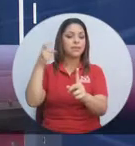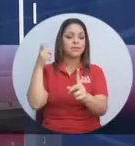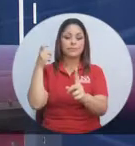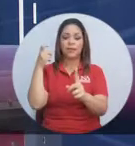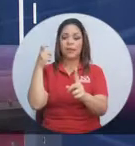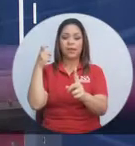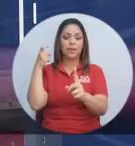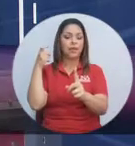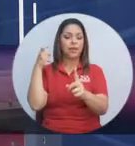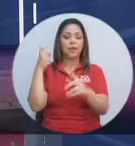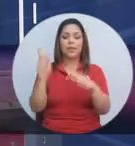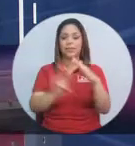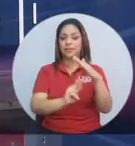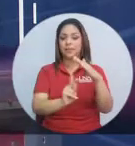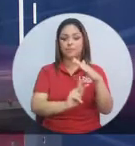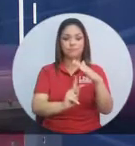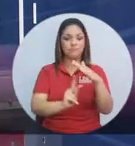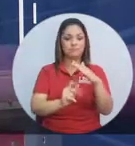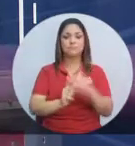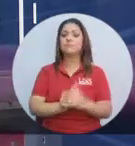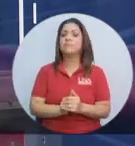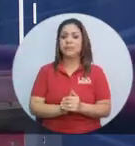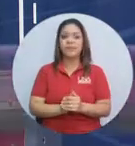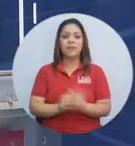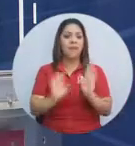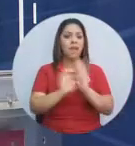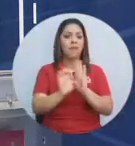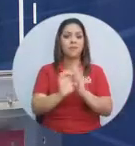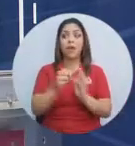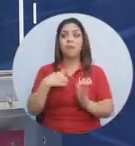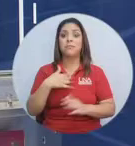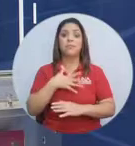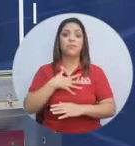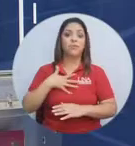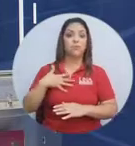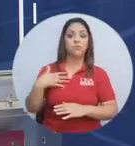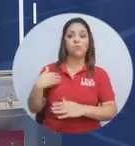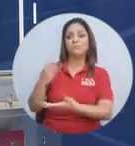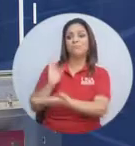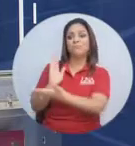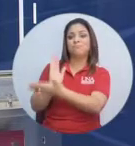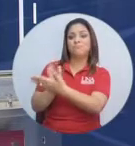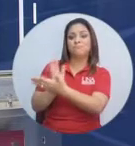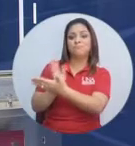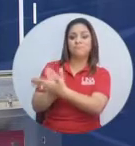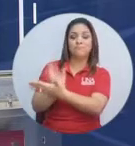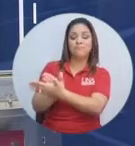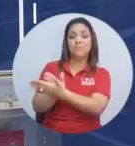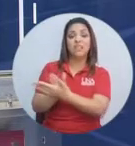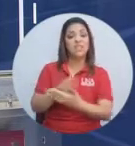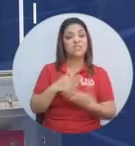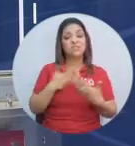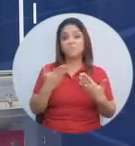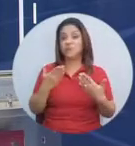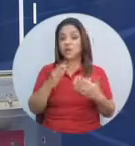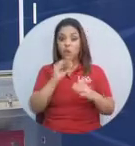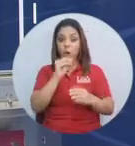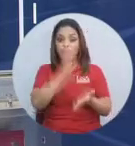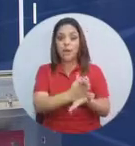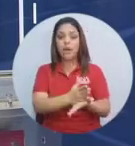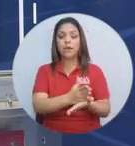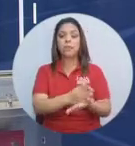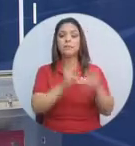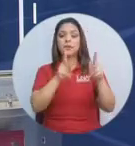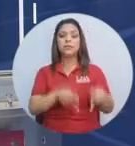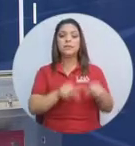repente, ¿verdad? A mí me gustó hacerle bullying o acosar a los compañeros y compañeras. Y el problema es que si no lo detienes, la persona